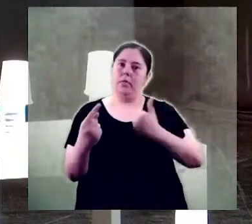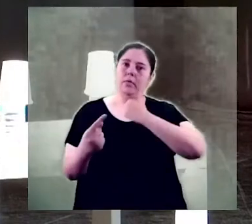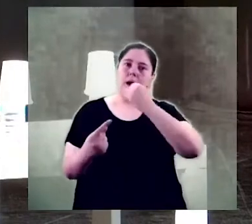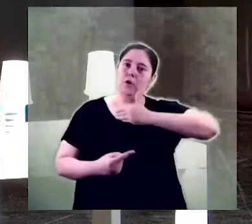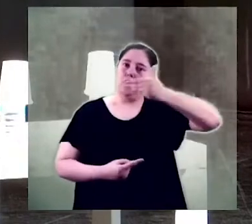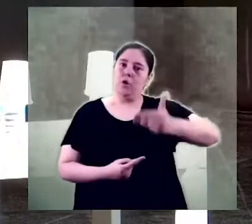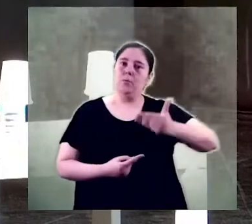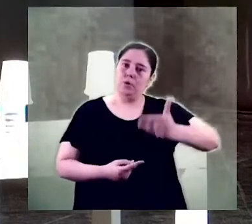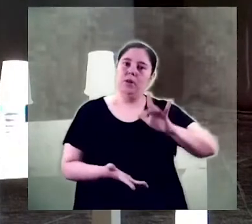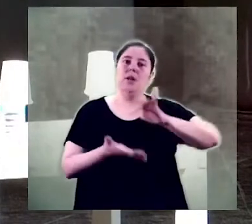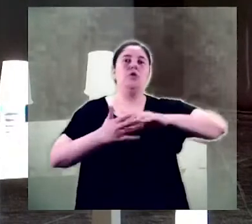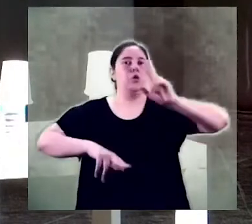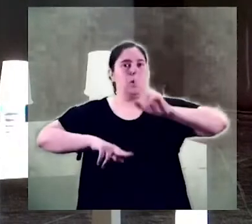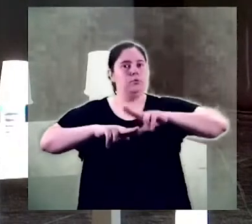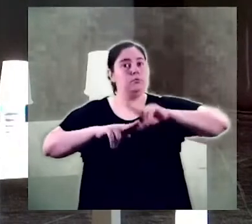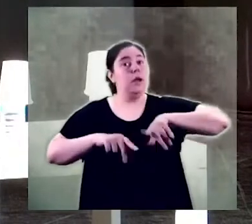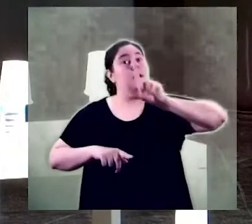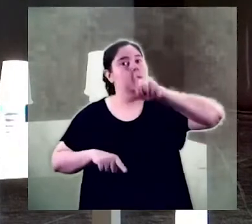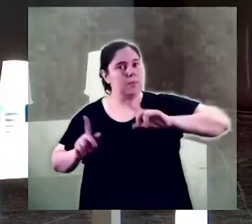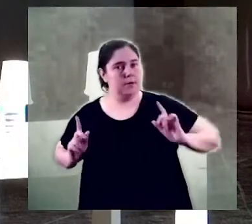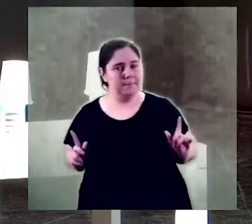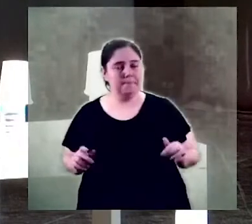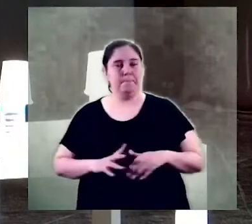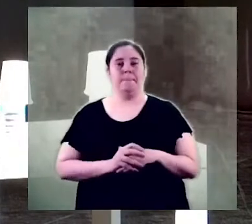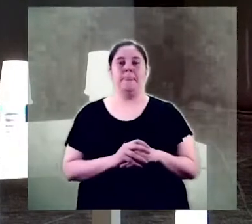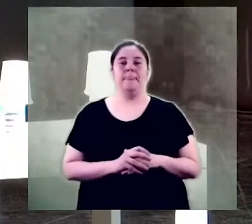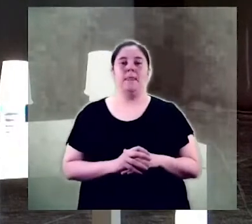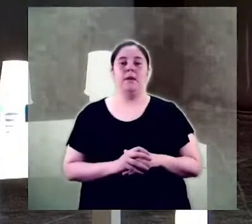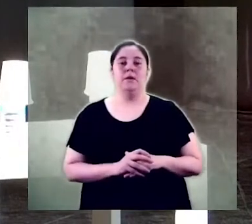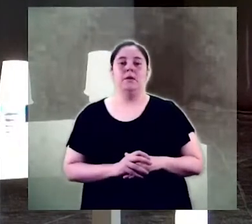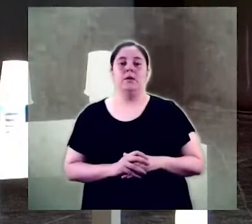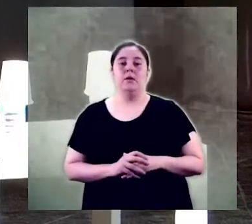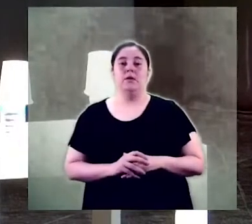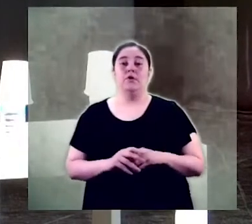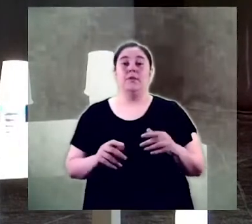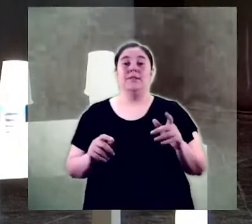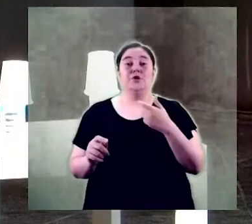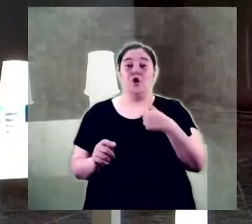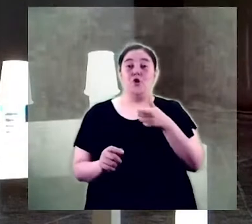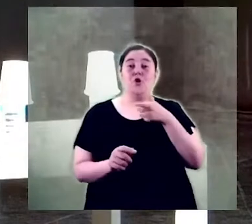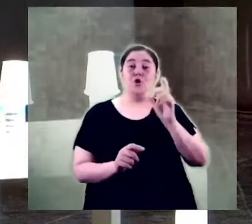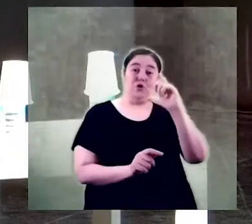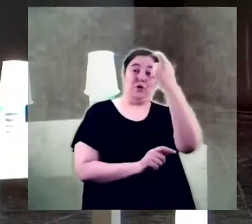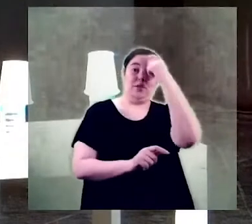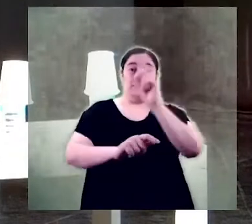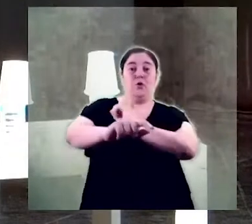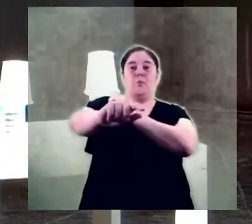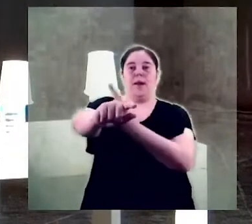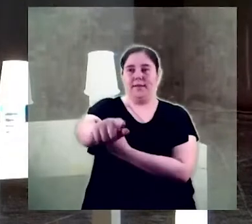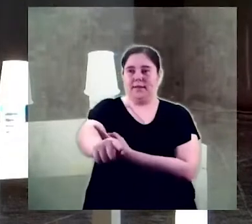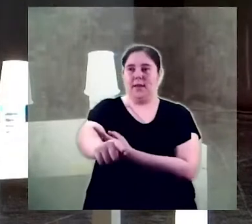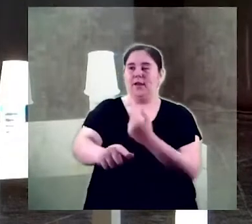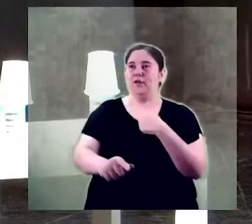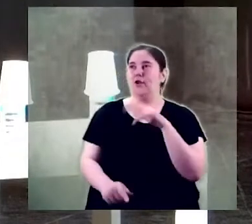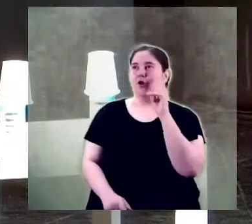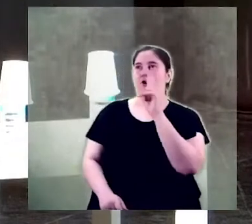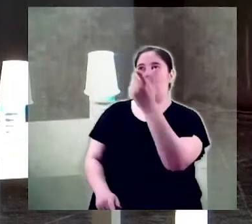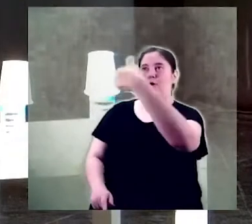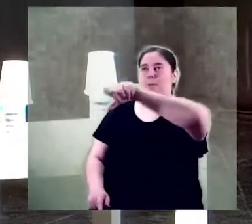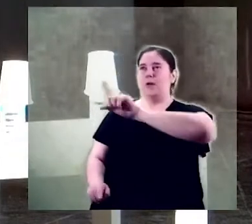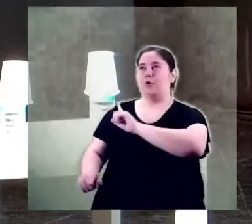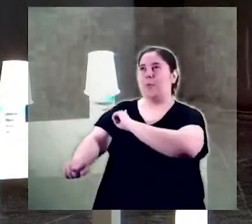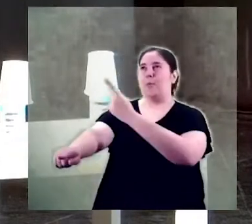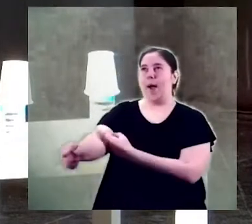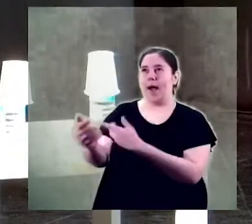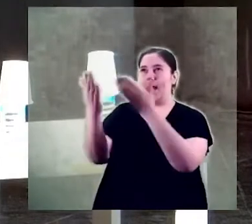estamos celebrando también. la valentía de la que intentaba hablar la que he conocido en vosotras y con